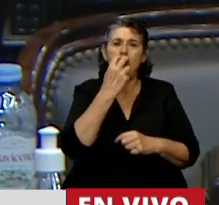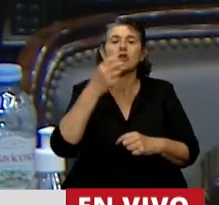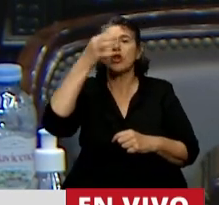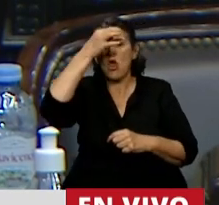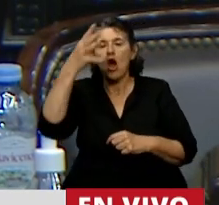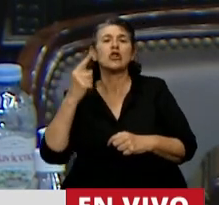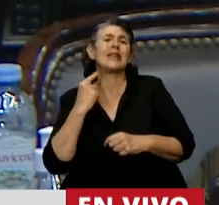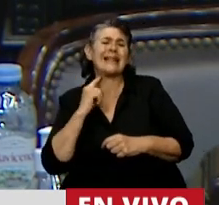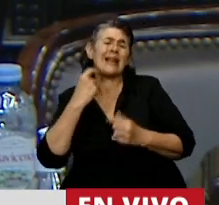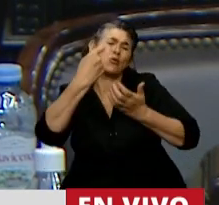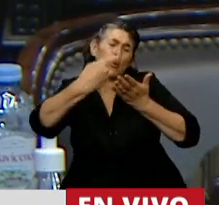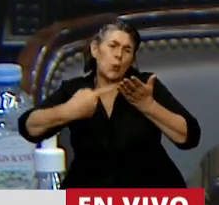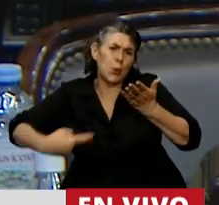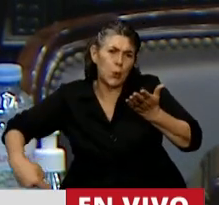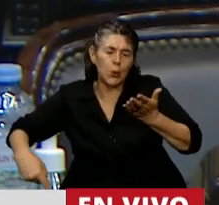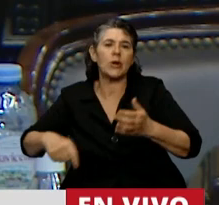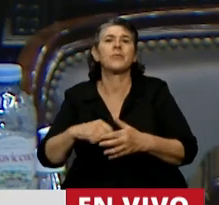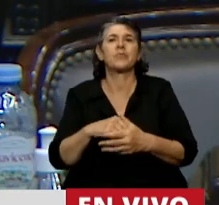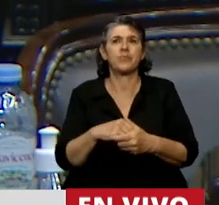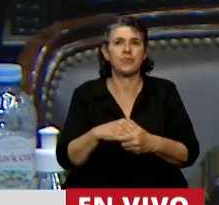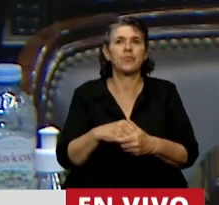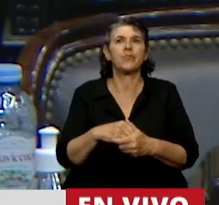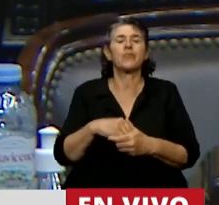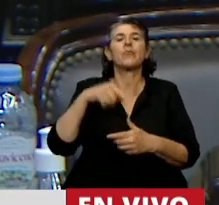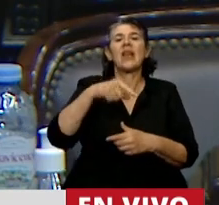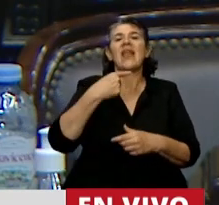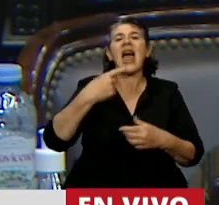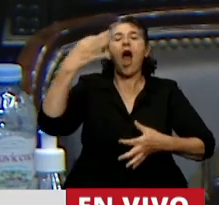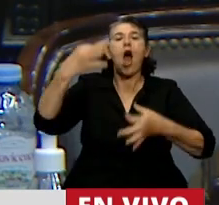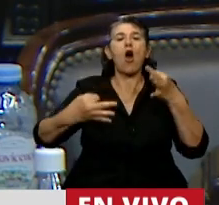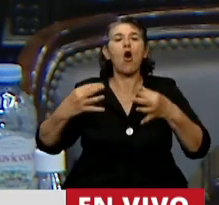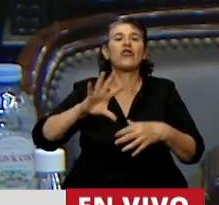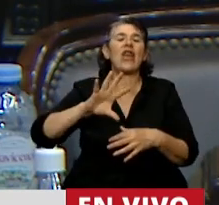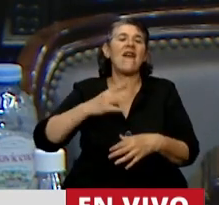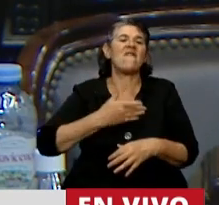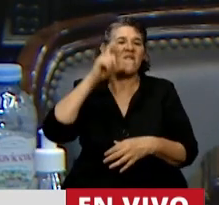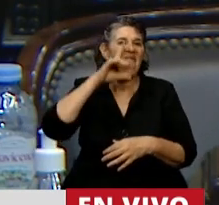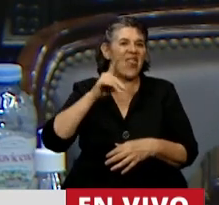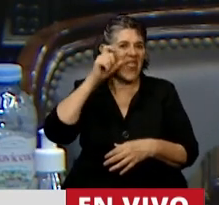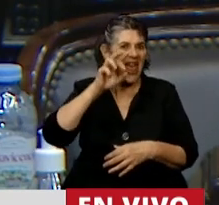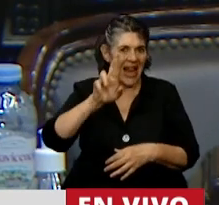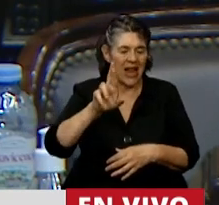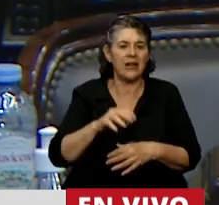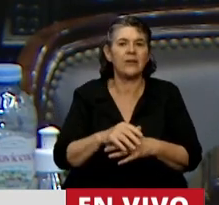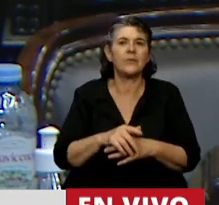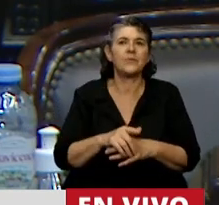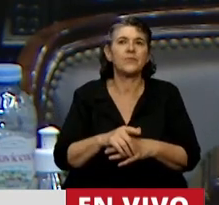caso Artavia Murillo que hace la Corte Federal. Cierro, señor presidente, diciendo